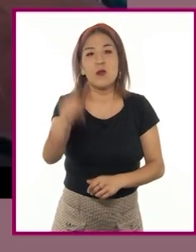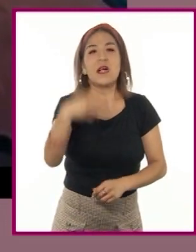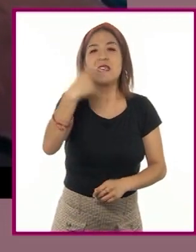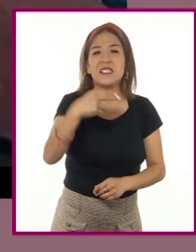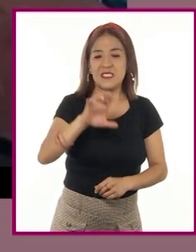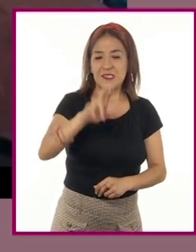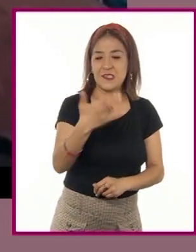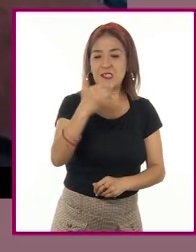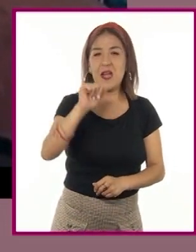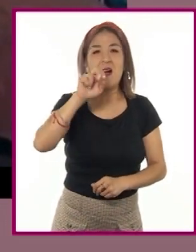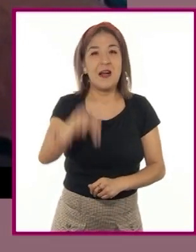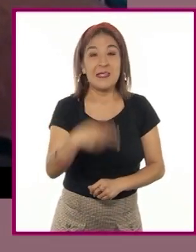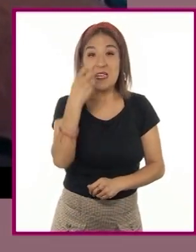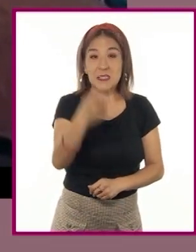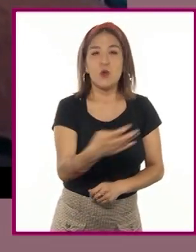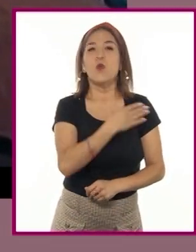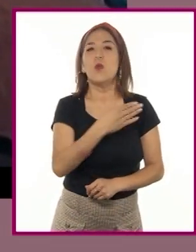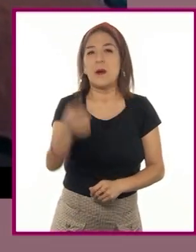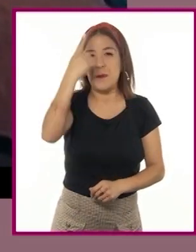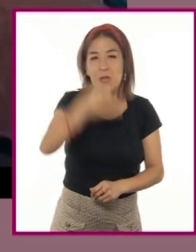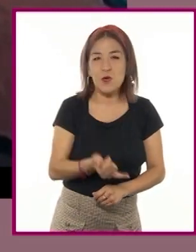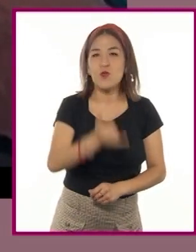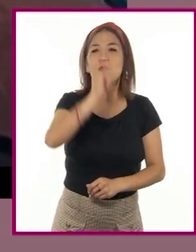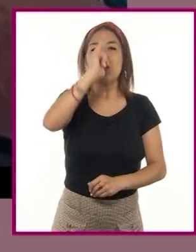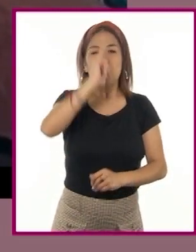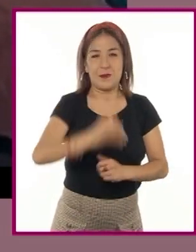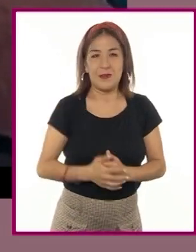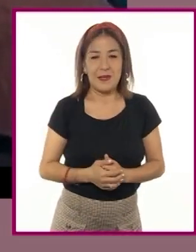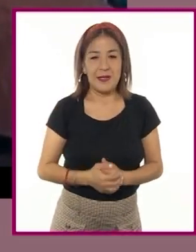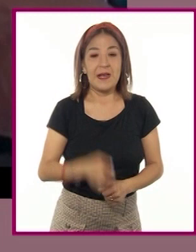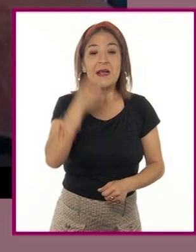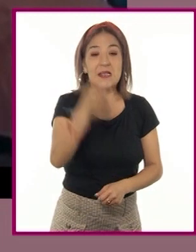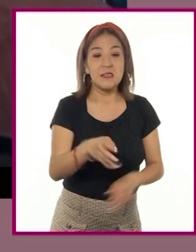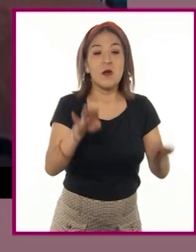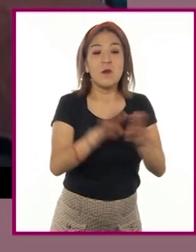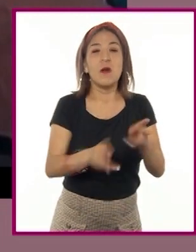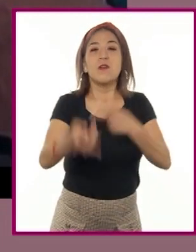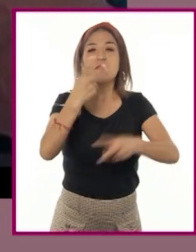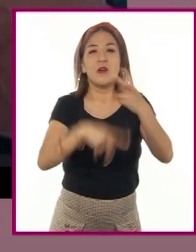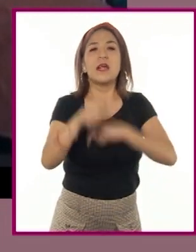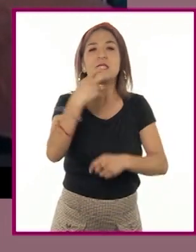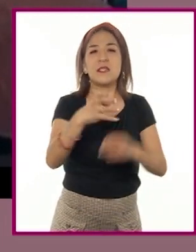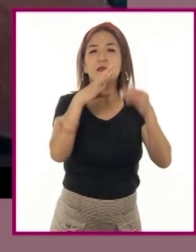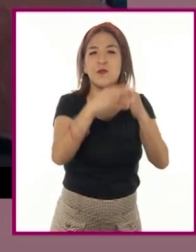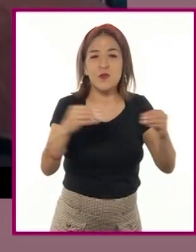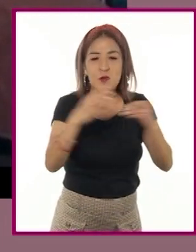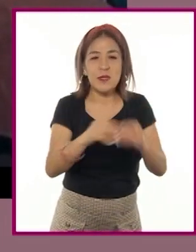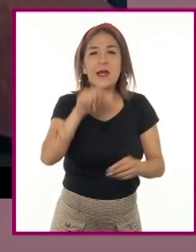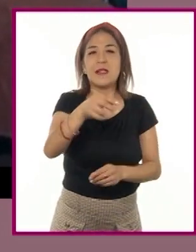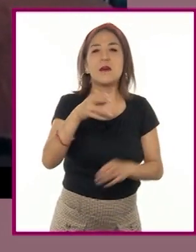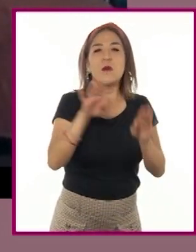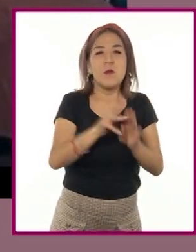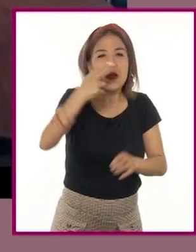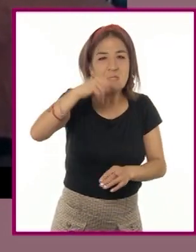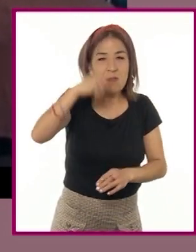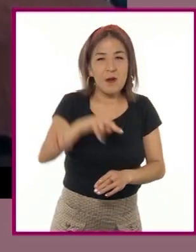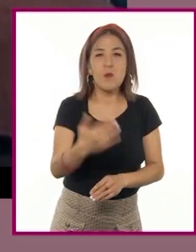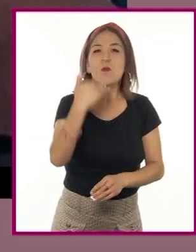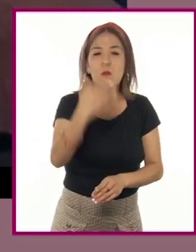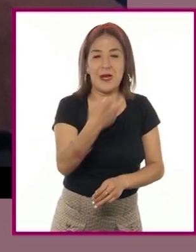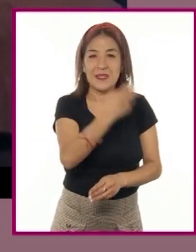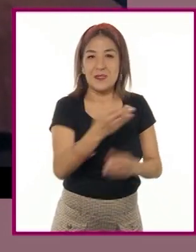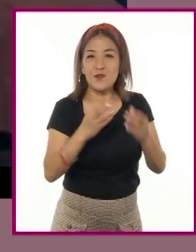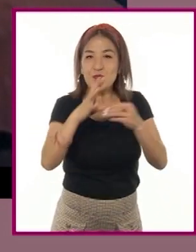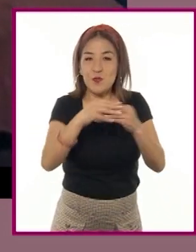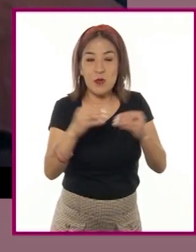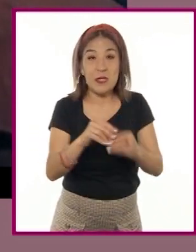Chián, que es buena para beber en tiempo de verano. De los dedos salió un fruto llamado Camotli, que es como los nabos, muy buen fruto.